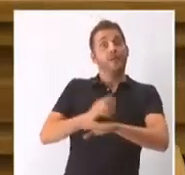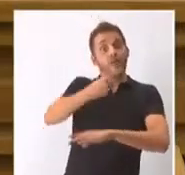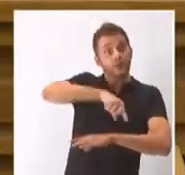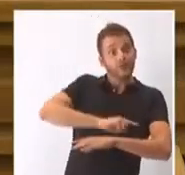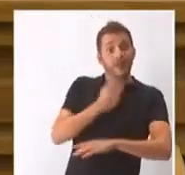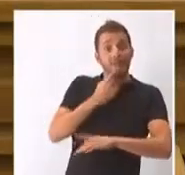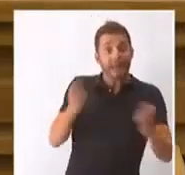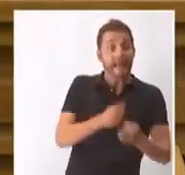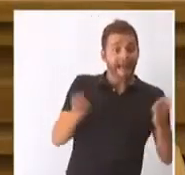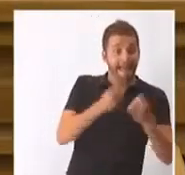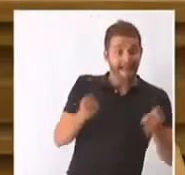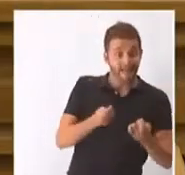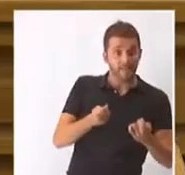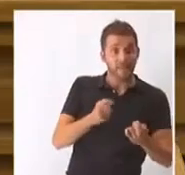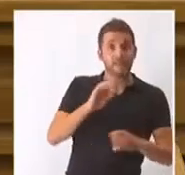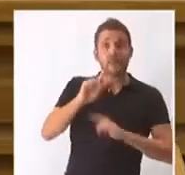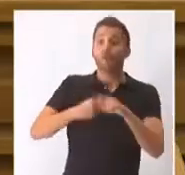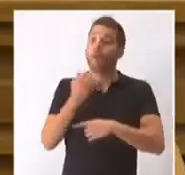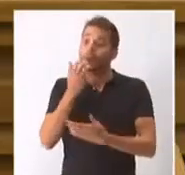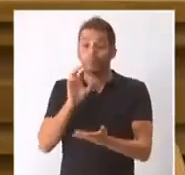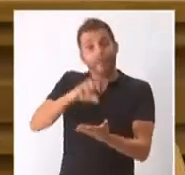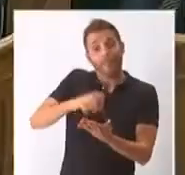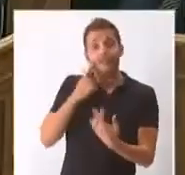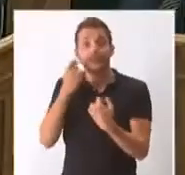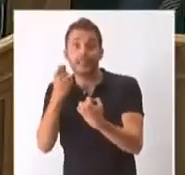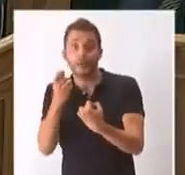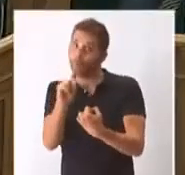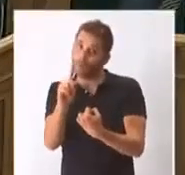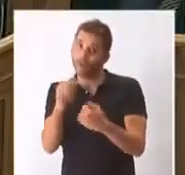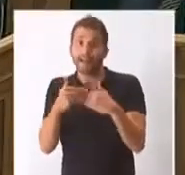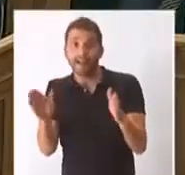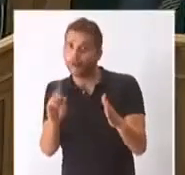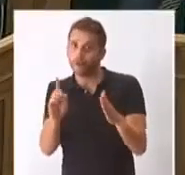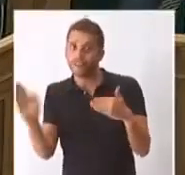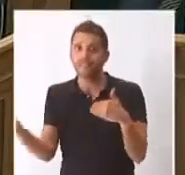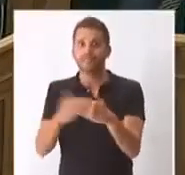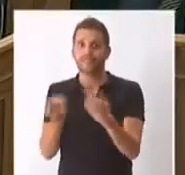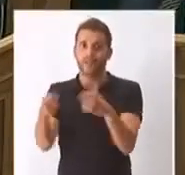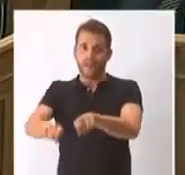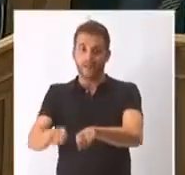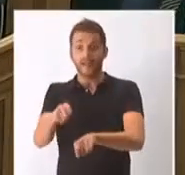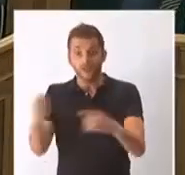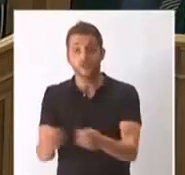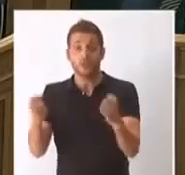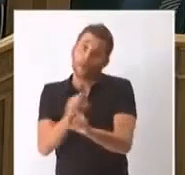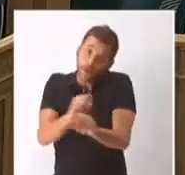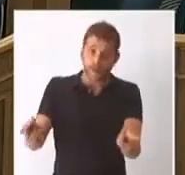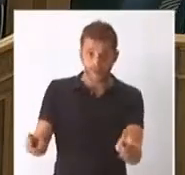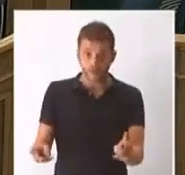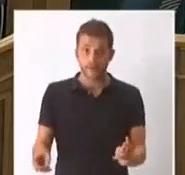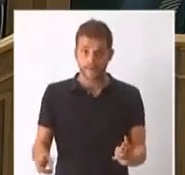más anuncios pero en vez de para hacer un centro de salud para cerrarlo esos anuncios son peores estarán de acuerdo para enamorados son